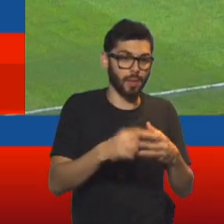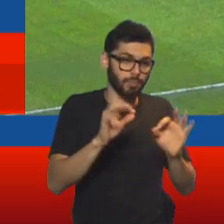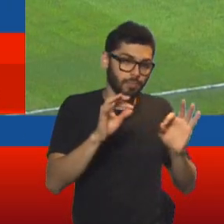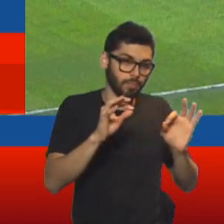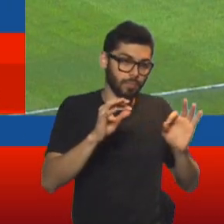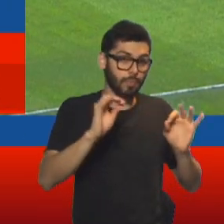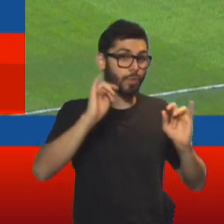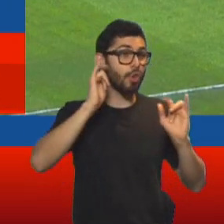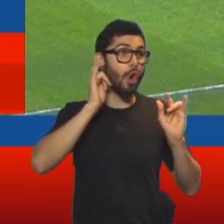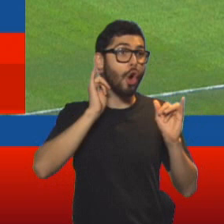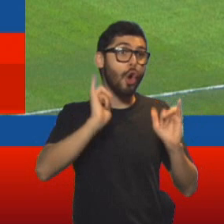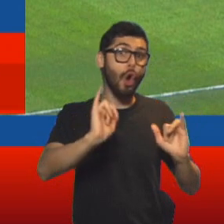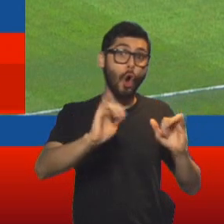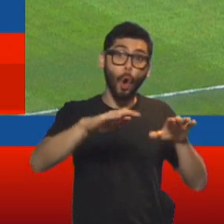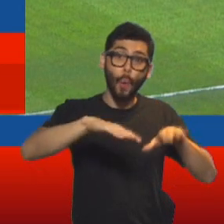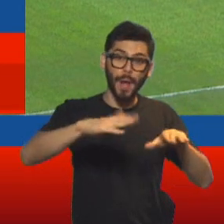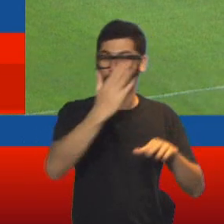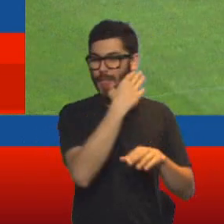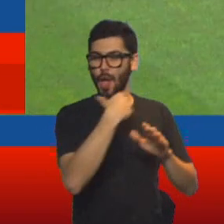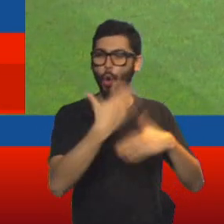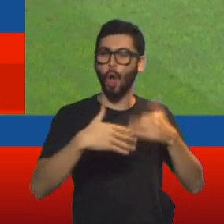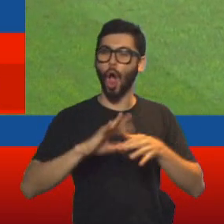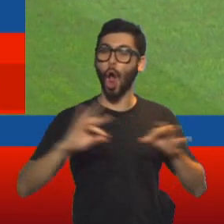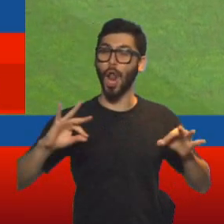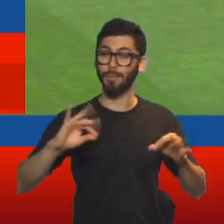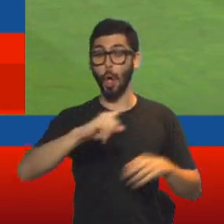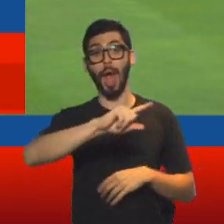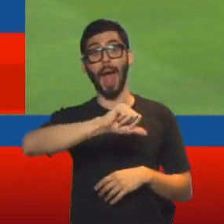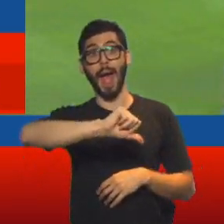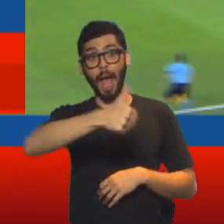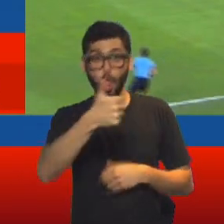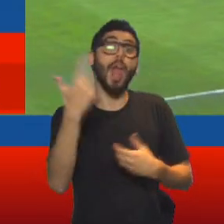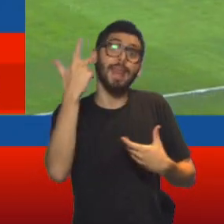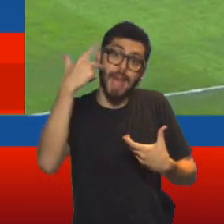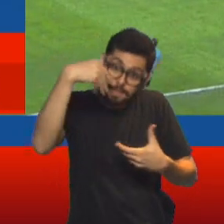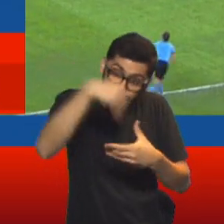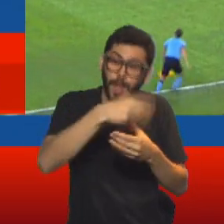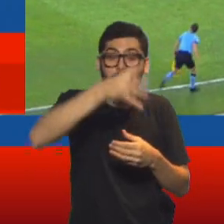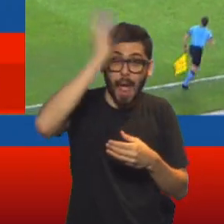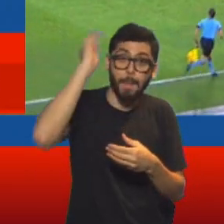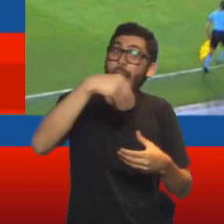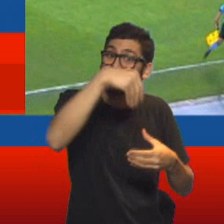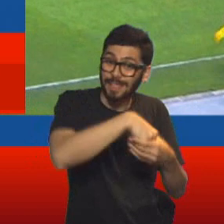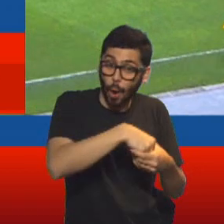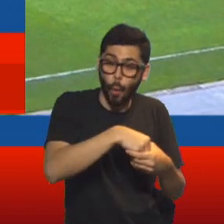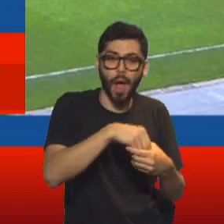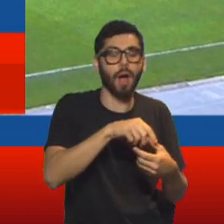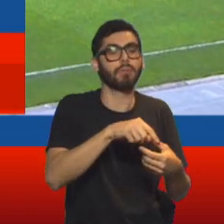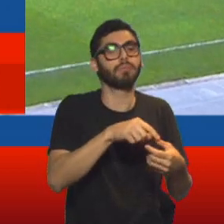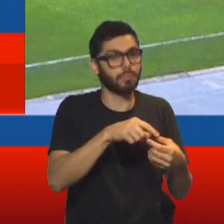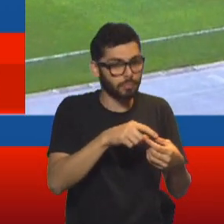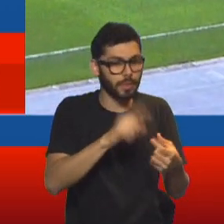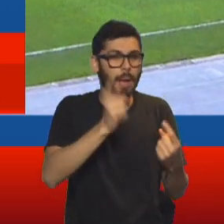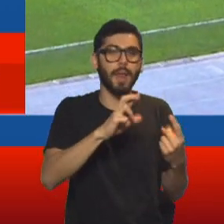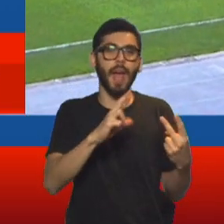muchos juveniles desde los Juegos Olímpicos, cuando ganaron junto a Neymar, junto también en ese momento a